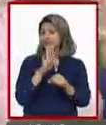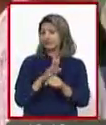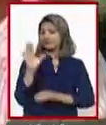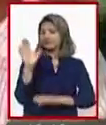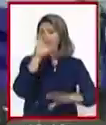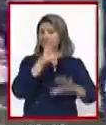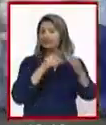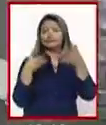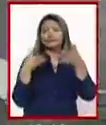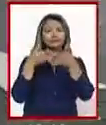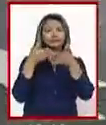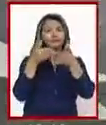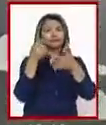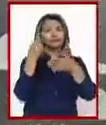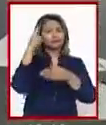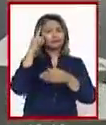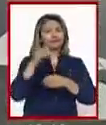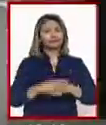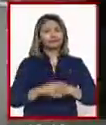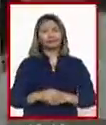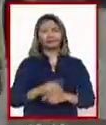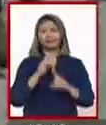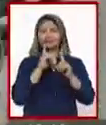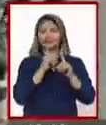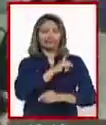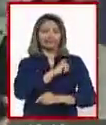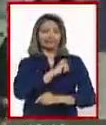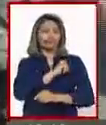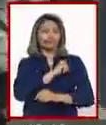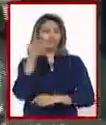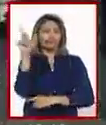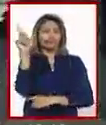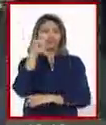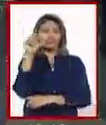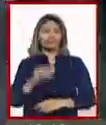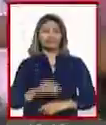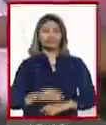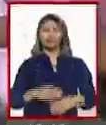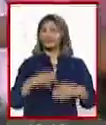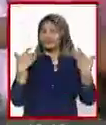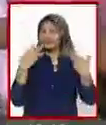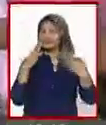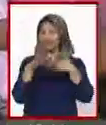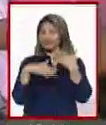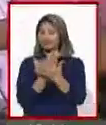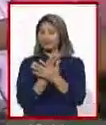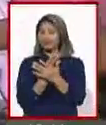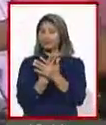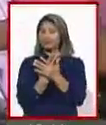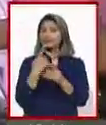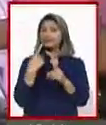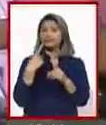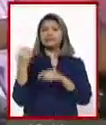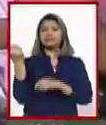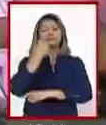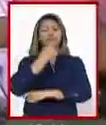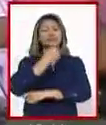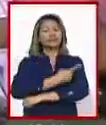buscar un acercamiento, sobre todo con los altos mandos policiales en la ciudad de La Paz. Hemos hecho todas las gestiones y para el